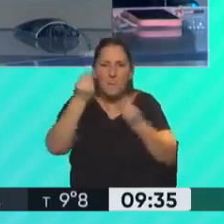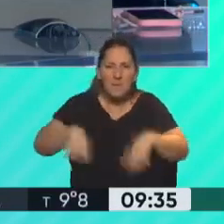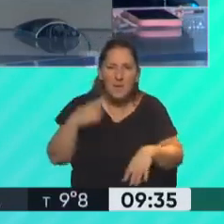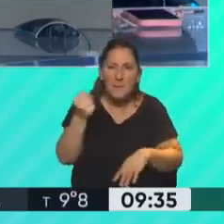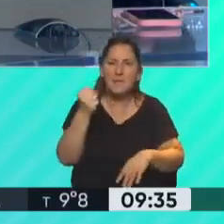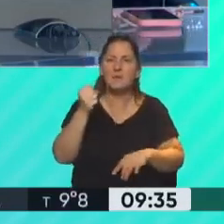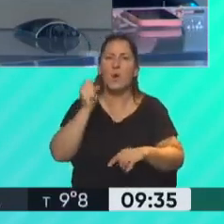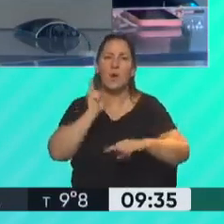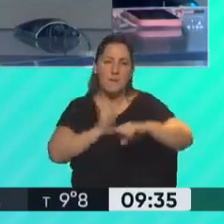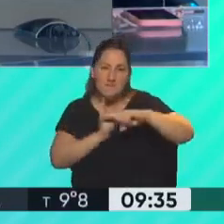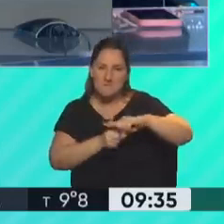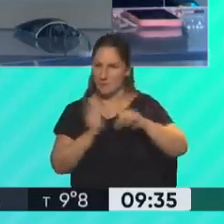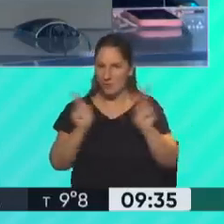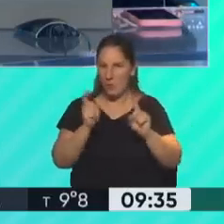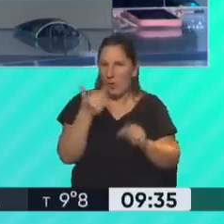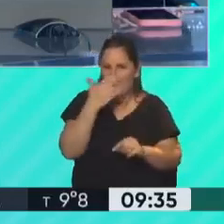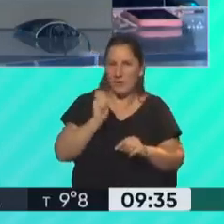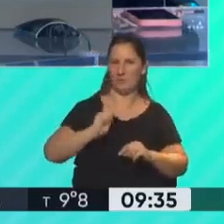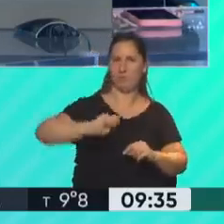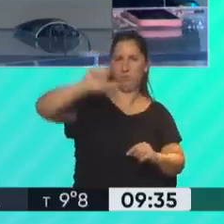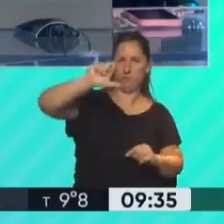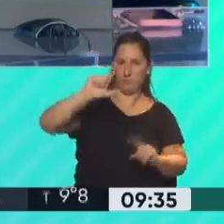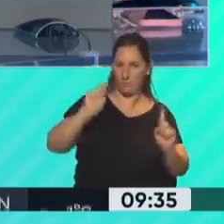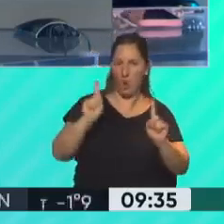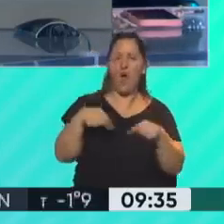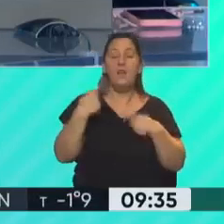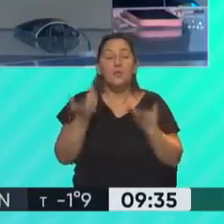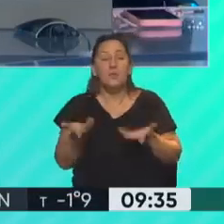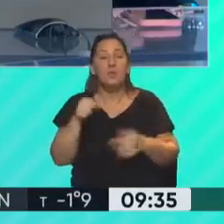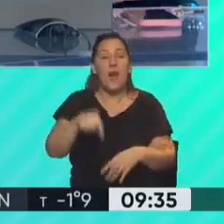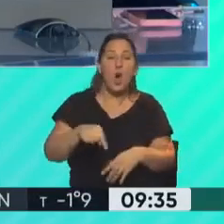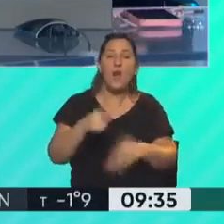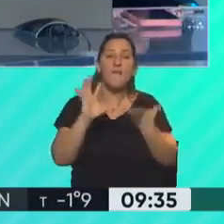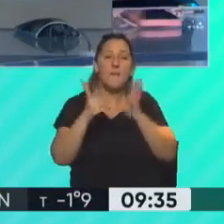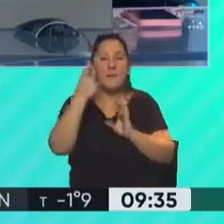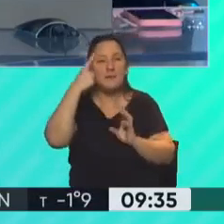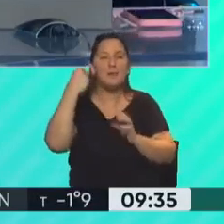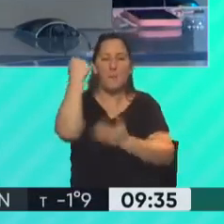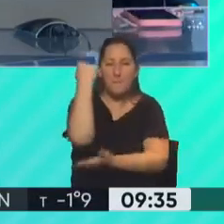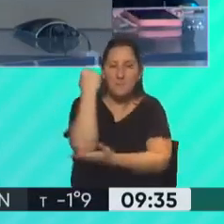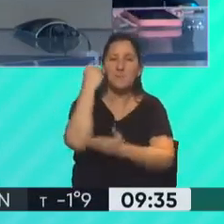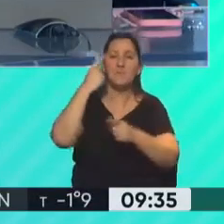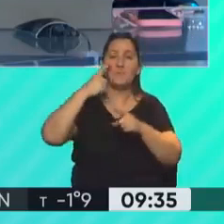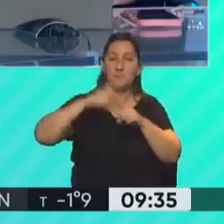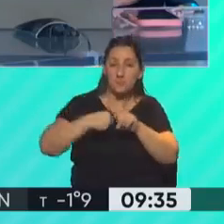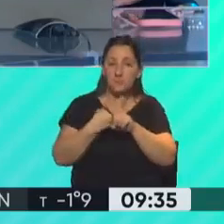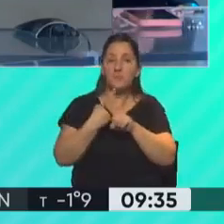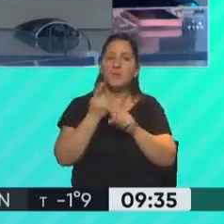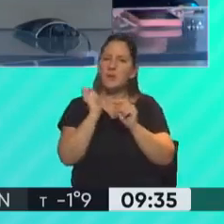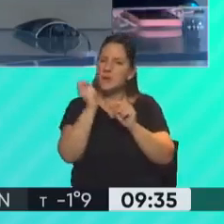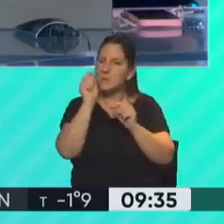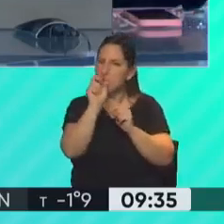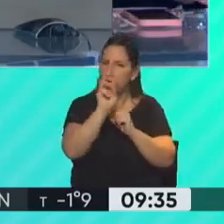ahora si después le va a subir el tipo de cambio bueno si ya está esta definición política económica de que se va a mantener el tipo de cambio